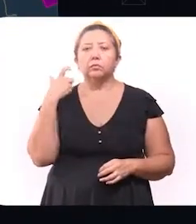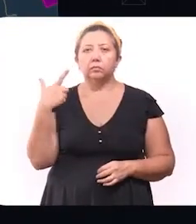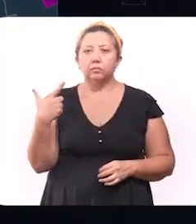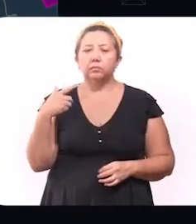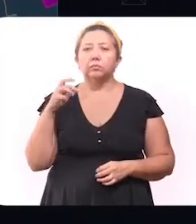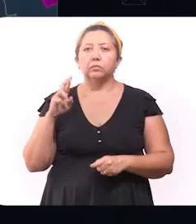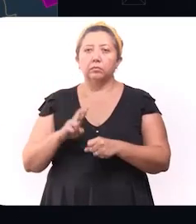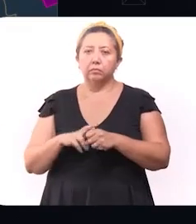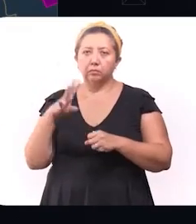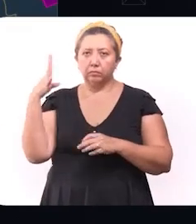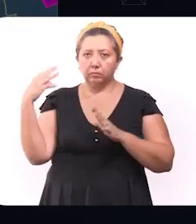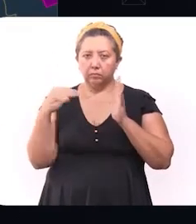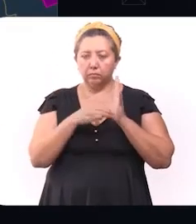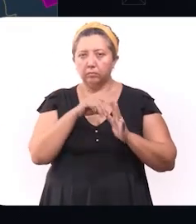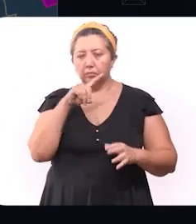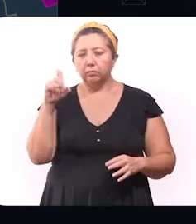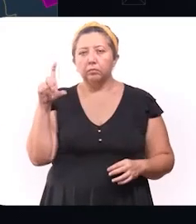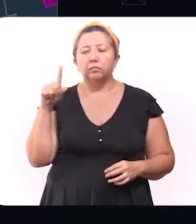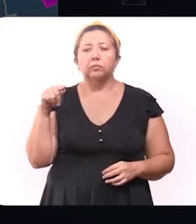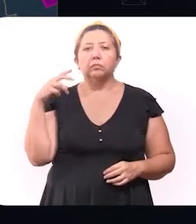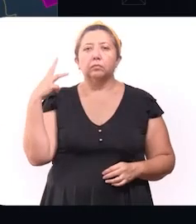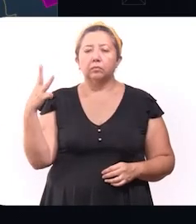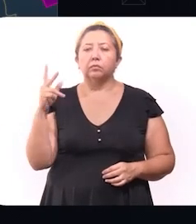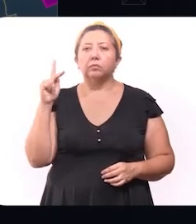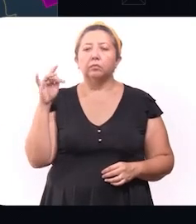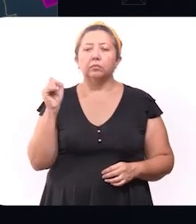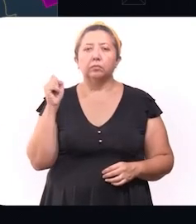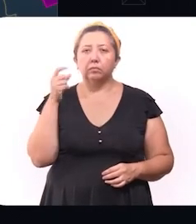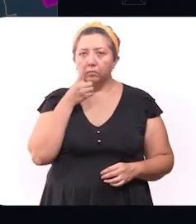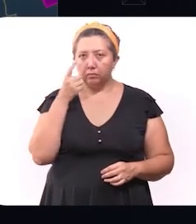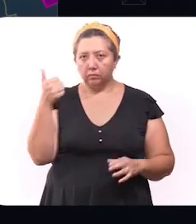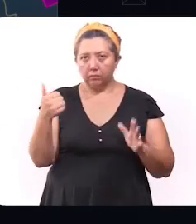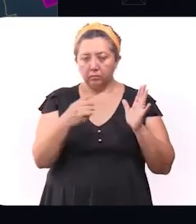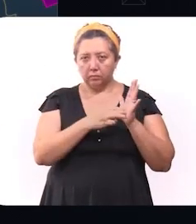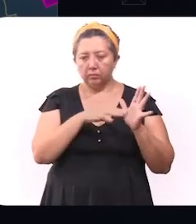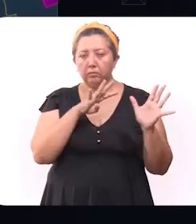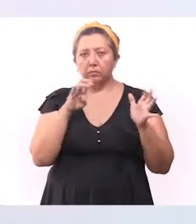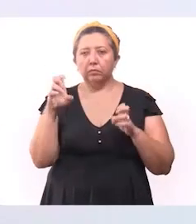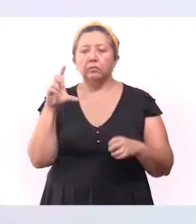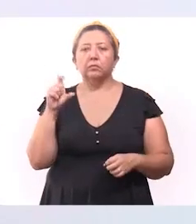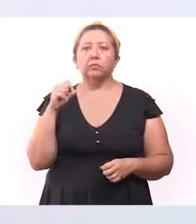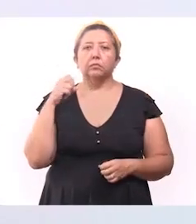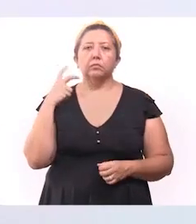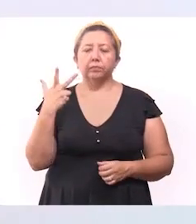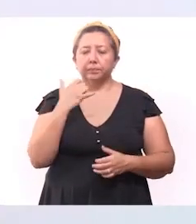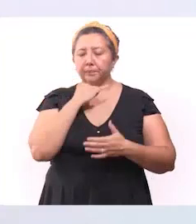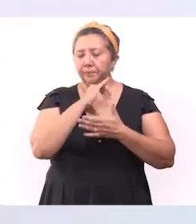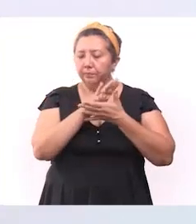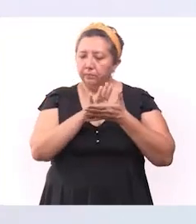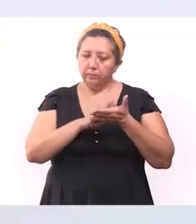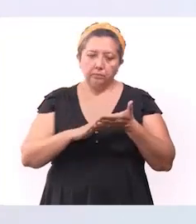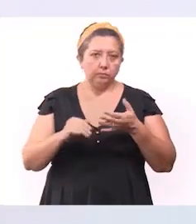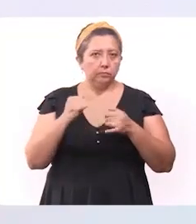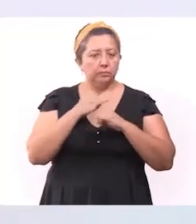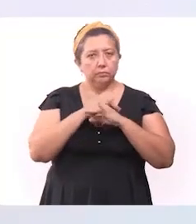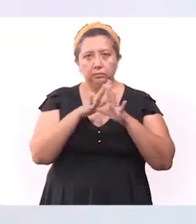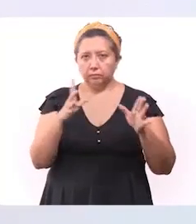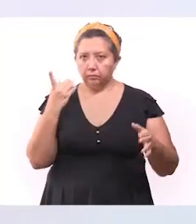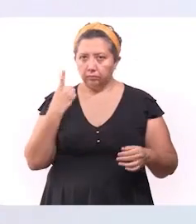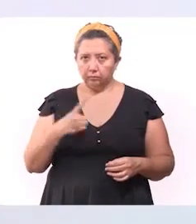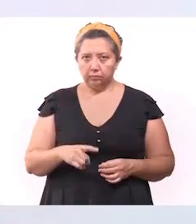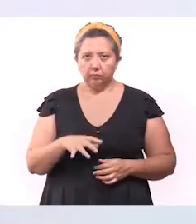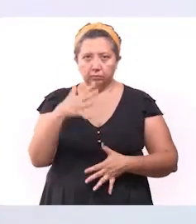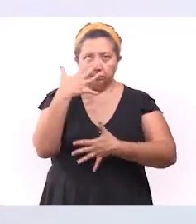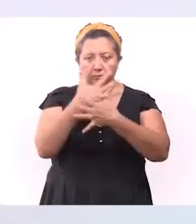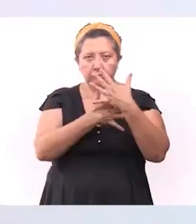en la zona sur, 4.173 y en la zona poniente, 6.928. Lamentablemente en este parte médico